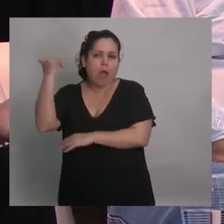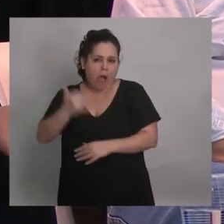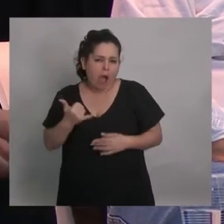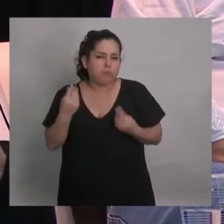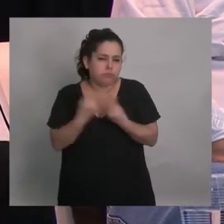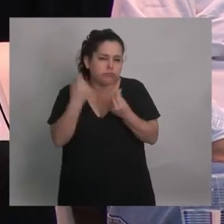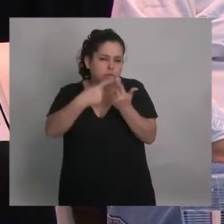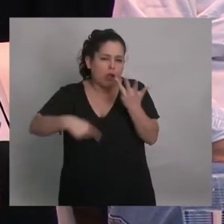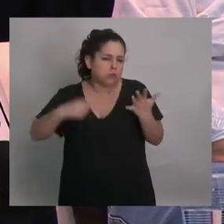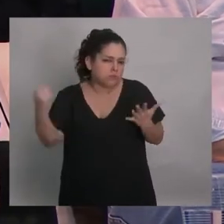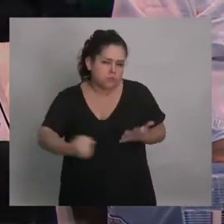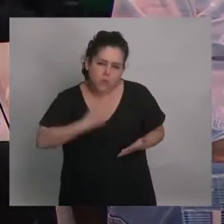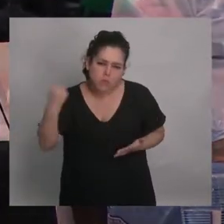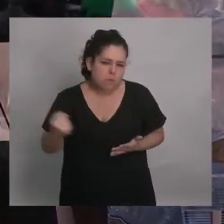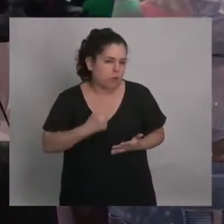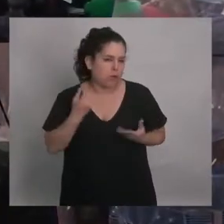enorme